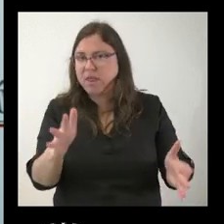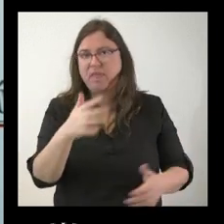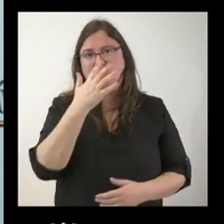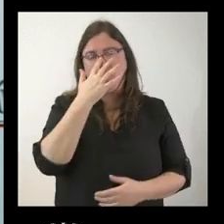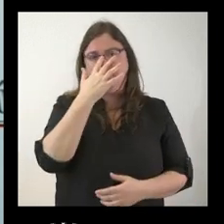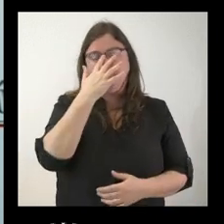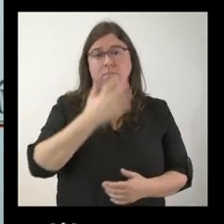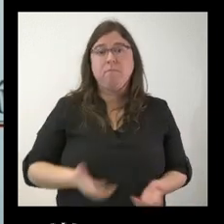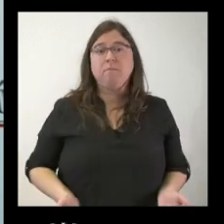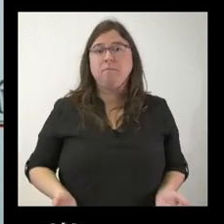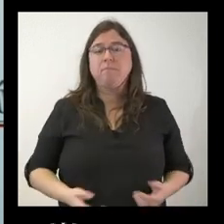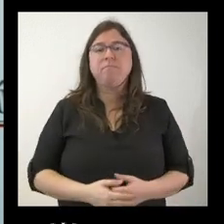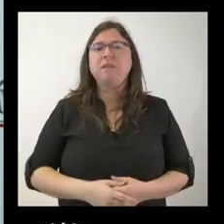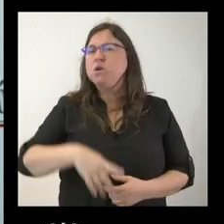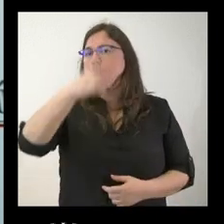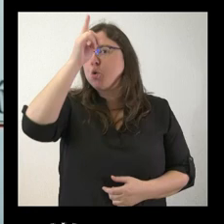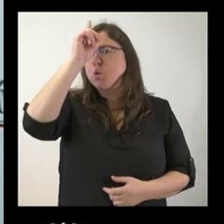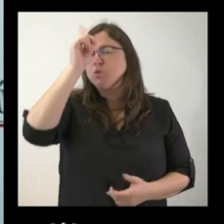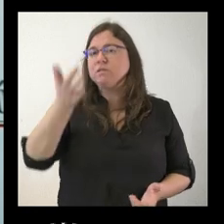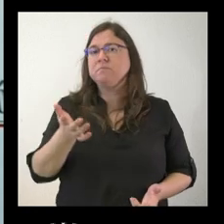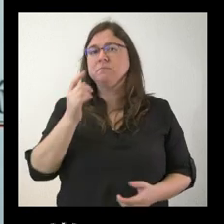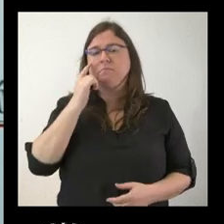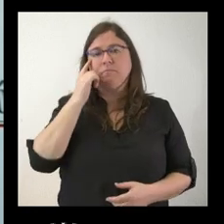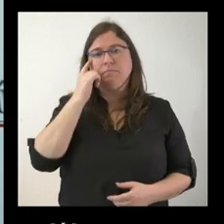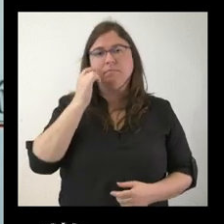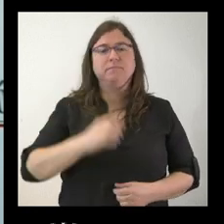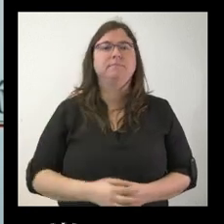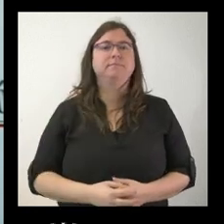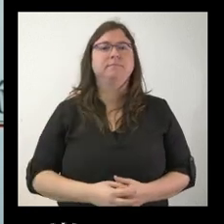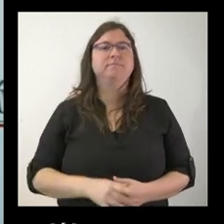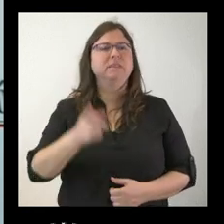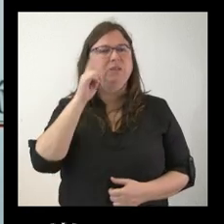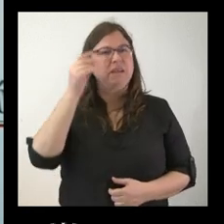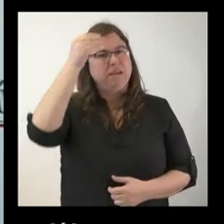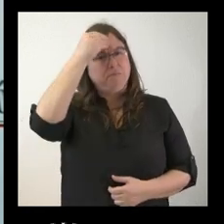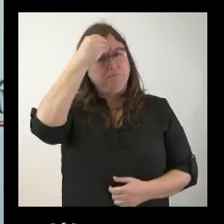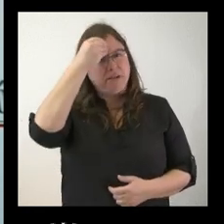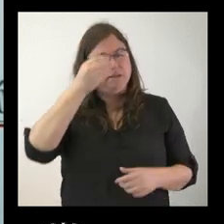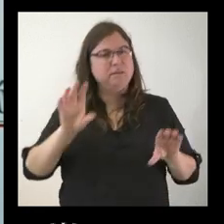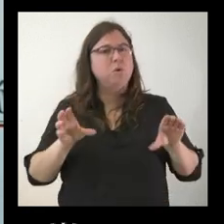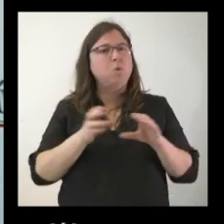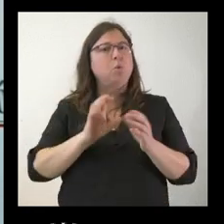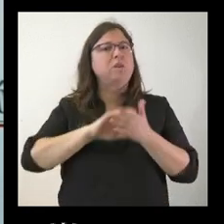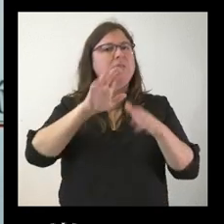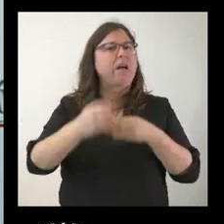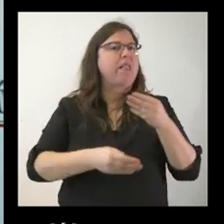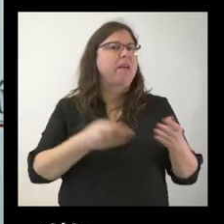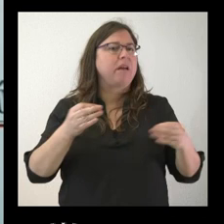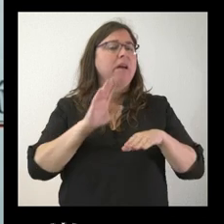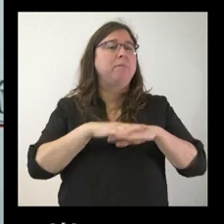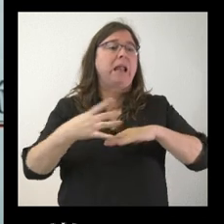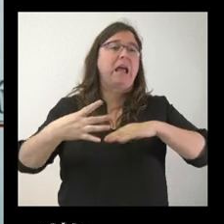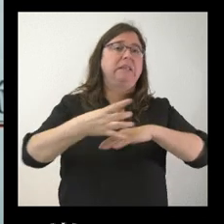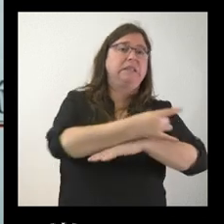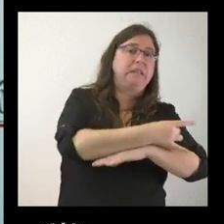parecido no sé qué Qué piensa la punta hacer para para llevar por ejemplo el tren de